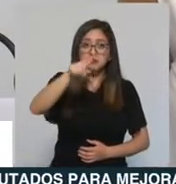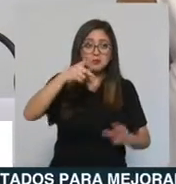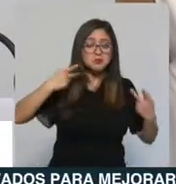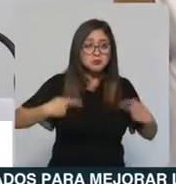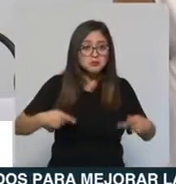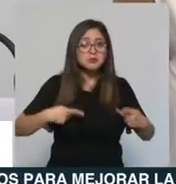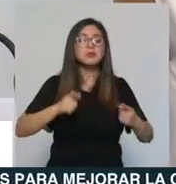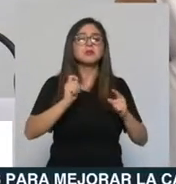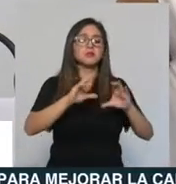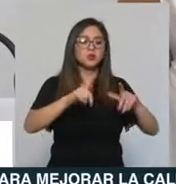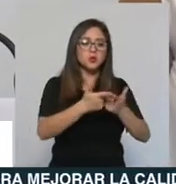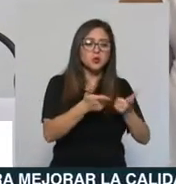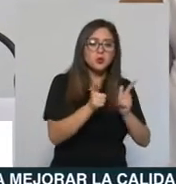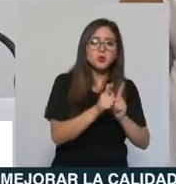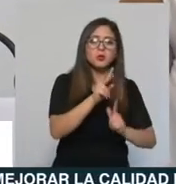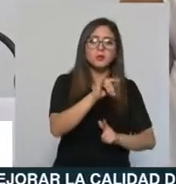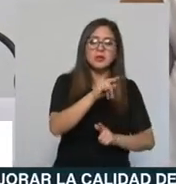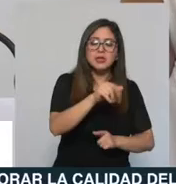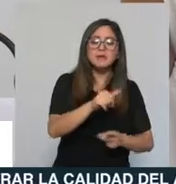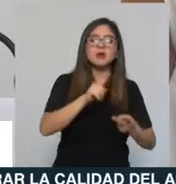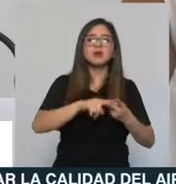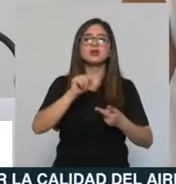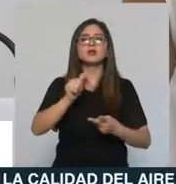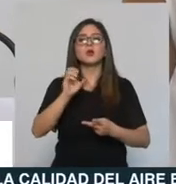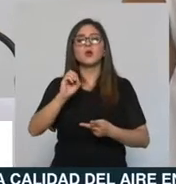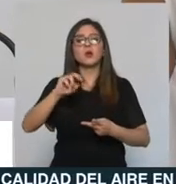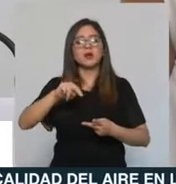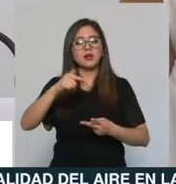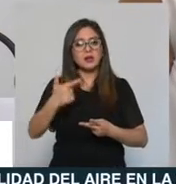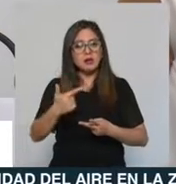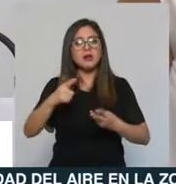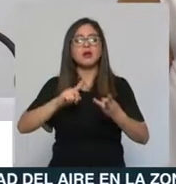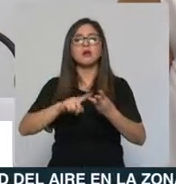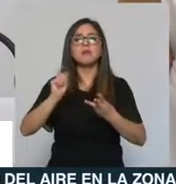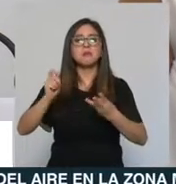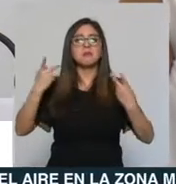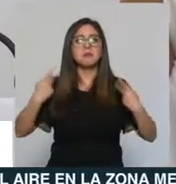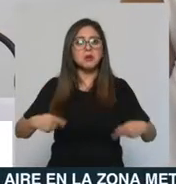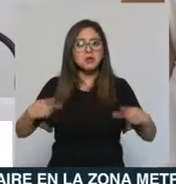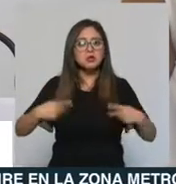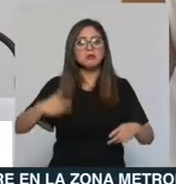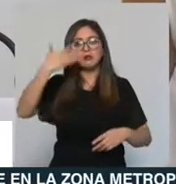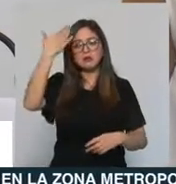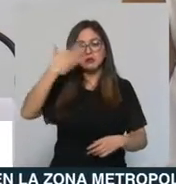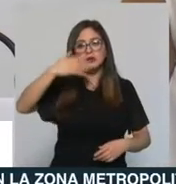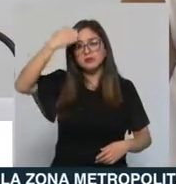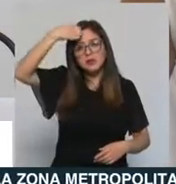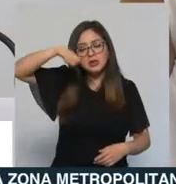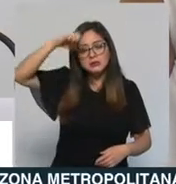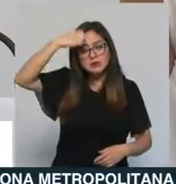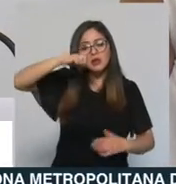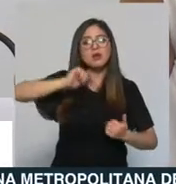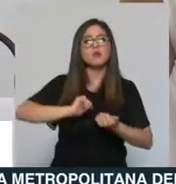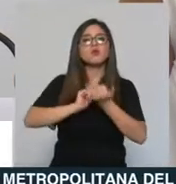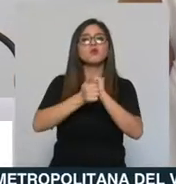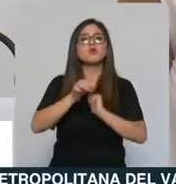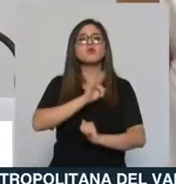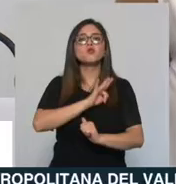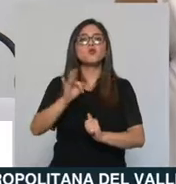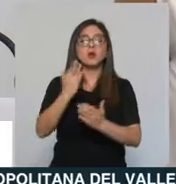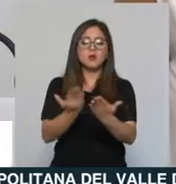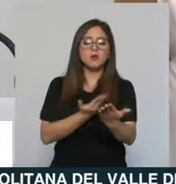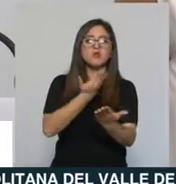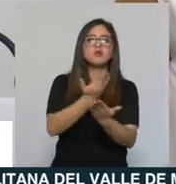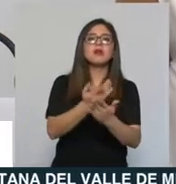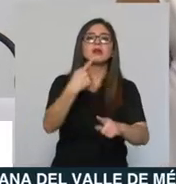colectivos de víctimas, a organismos de la sociedad civil y a personas expertas para que presenten sus propuestas